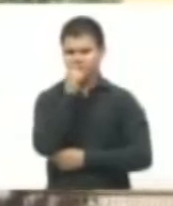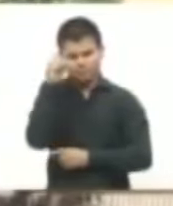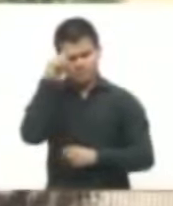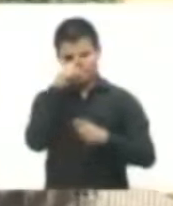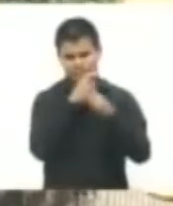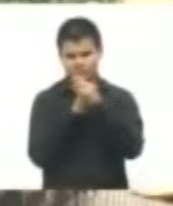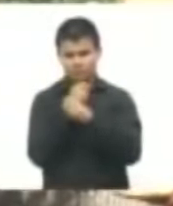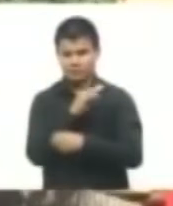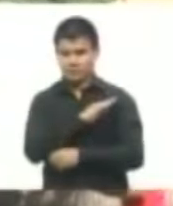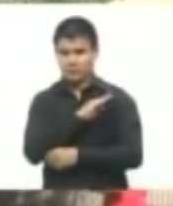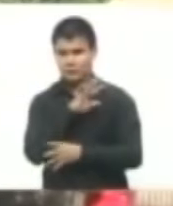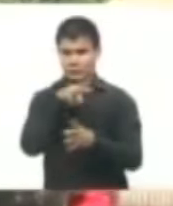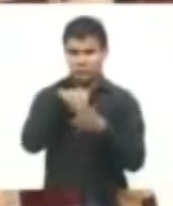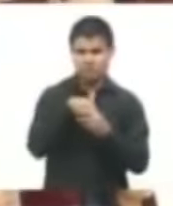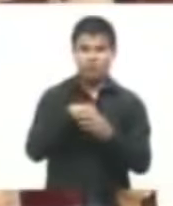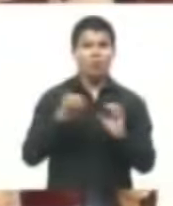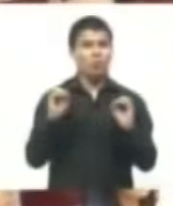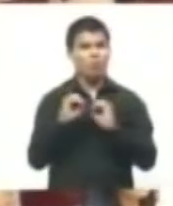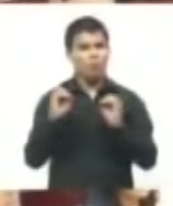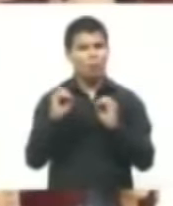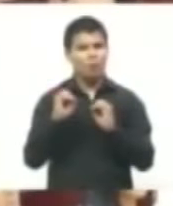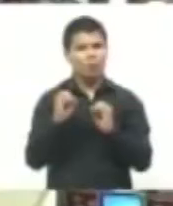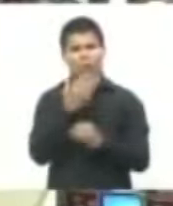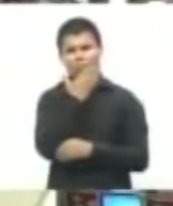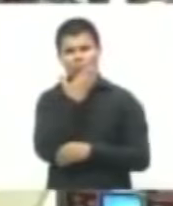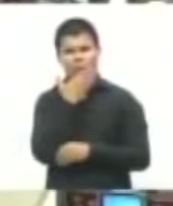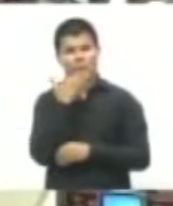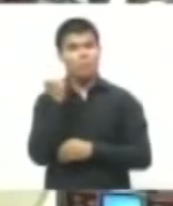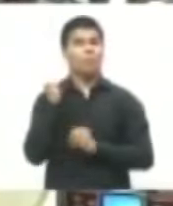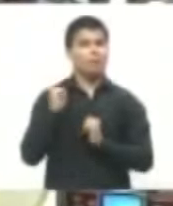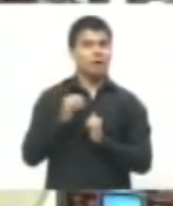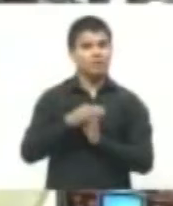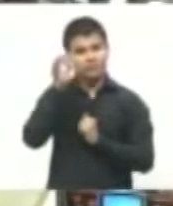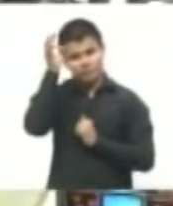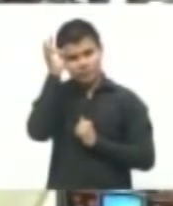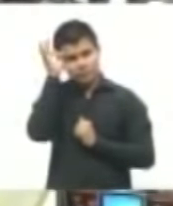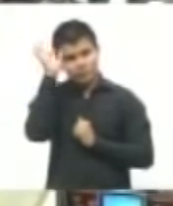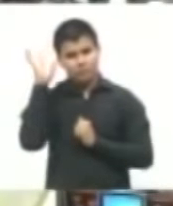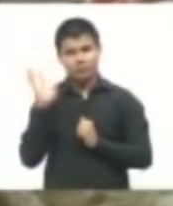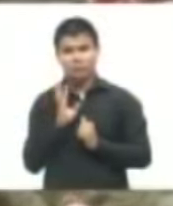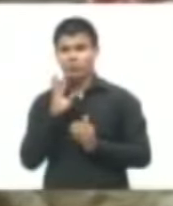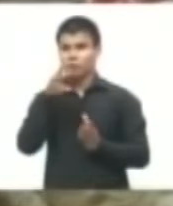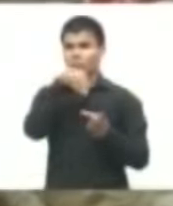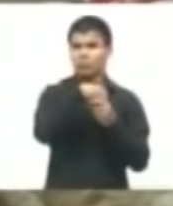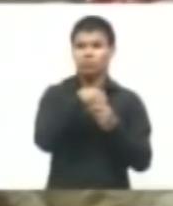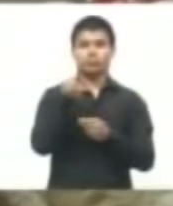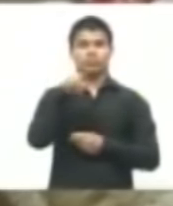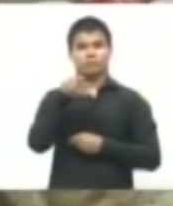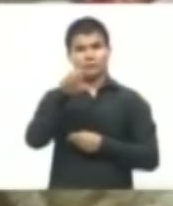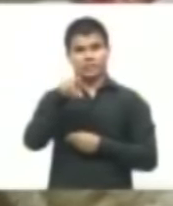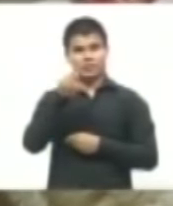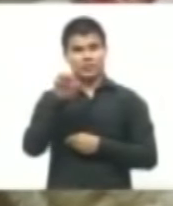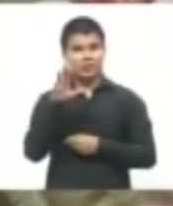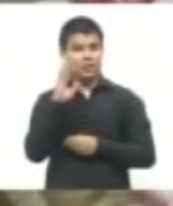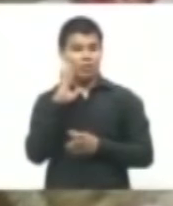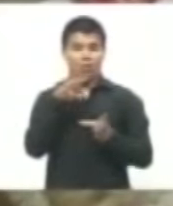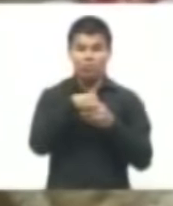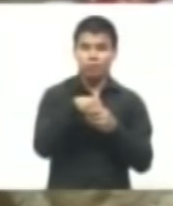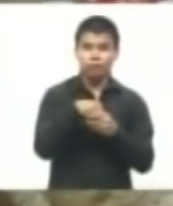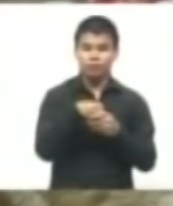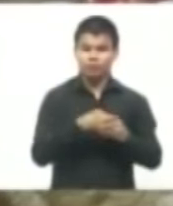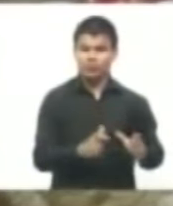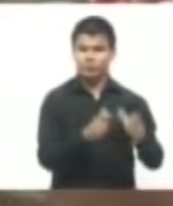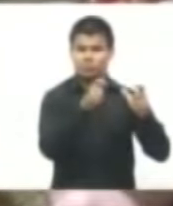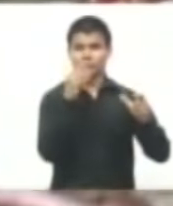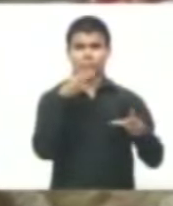una alcaldía o sería mejor, de acuerdo a lo planteado dentro de su casa política, un Senado. Aidita, Aidita, tienes que saber